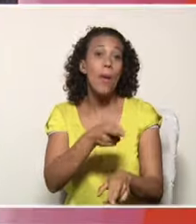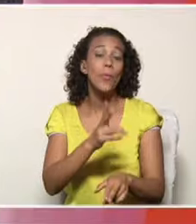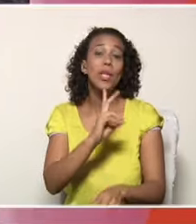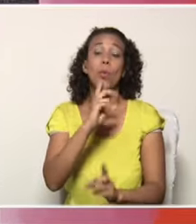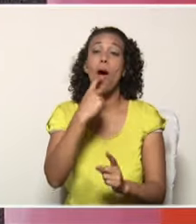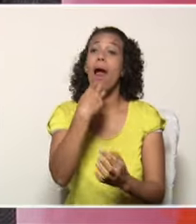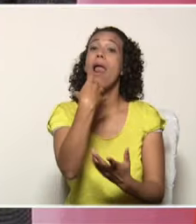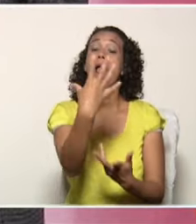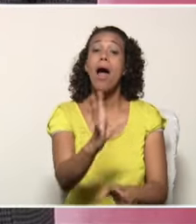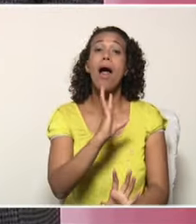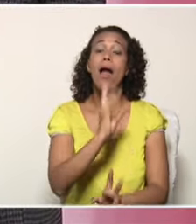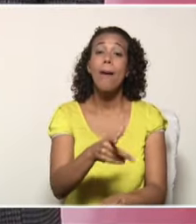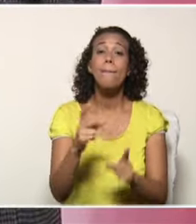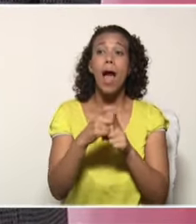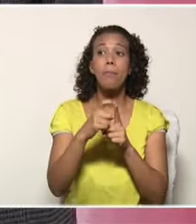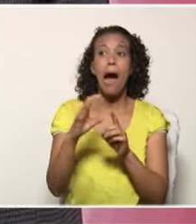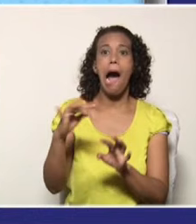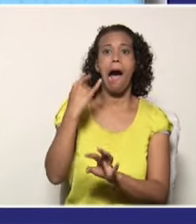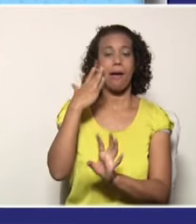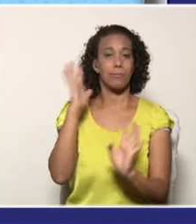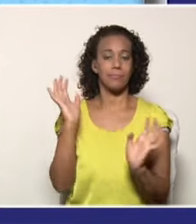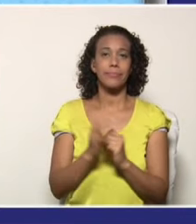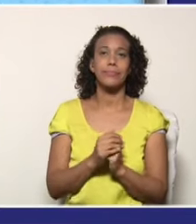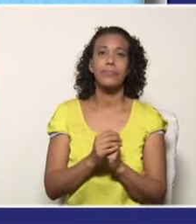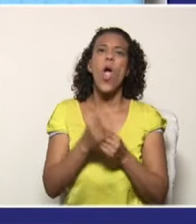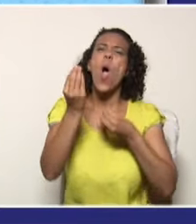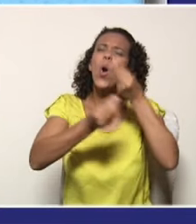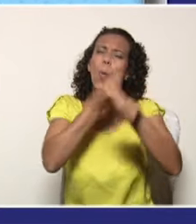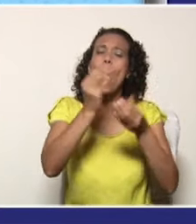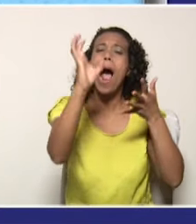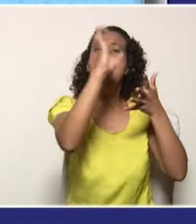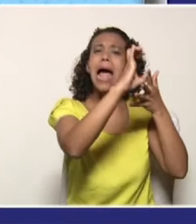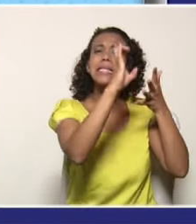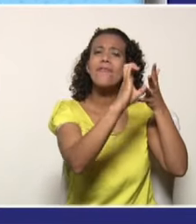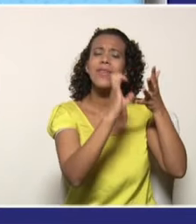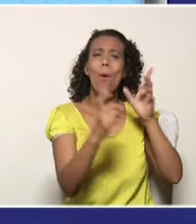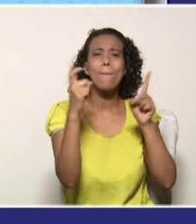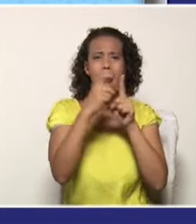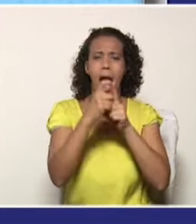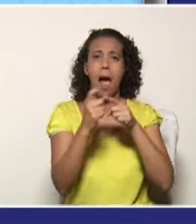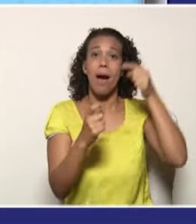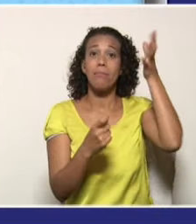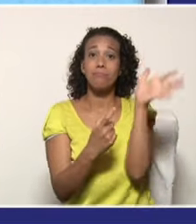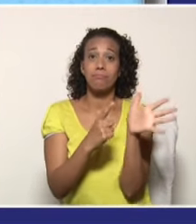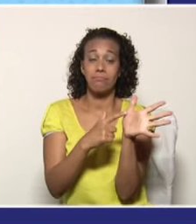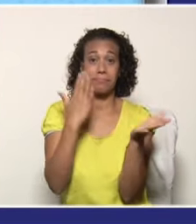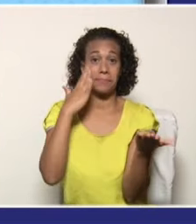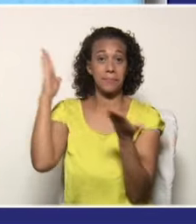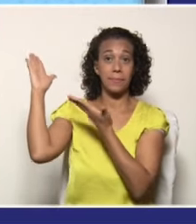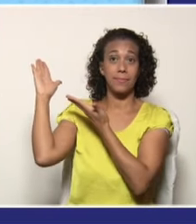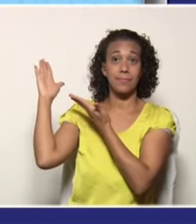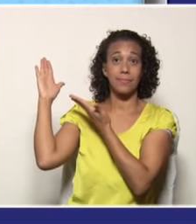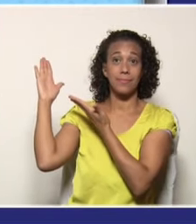pronunciamos. Continuemos por acá. ¿Cómo podemos clasificar las palabras? Podemos clasificarlas por su